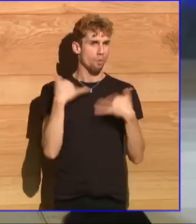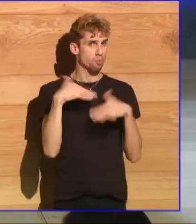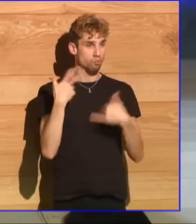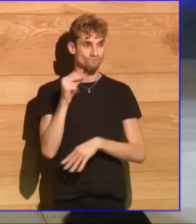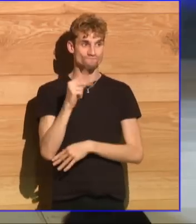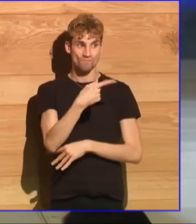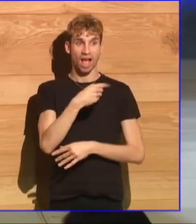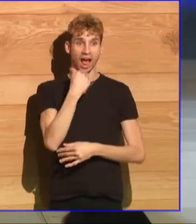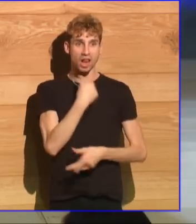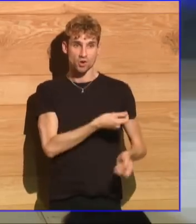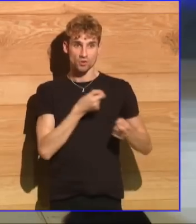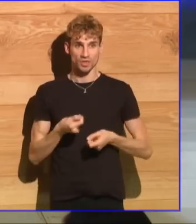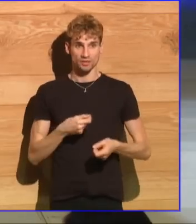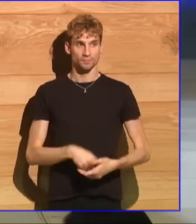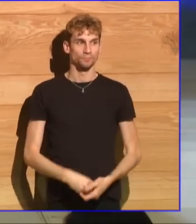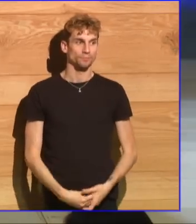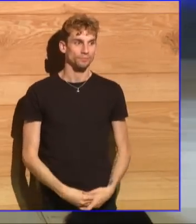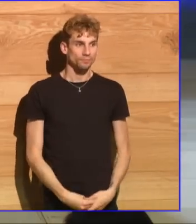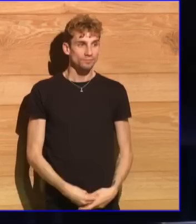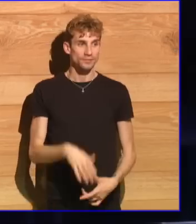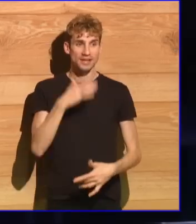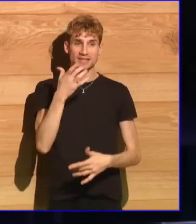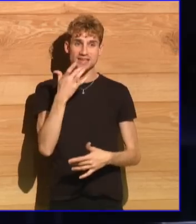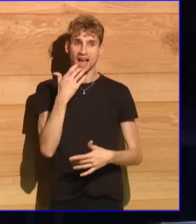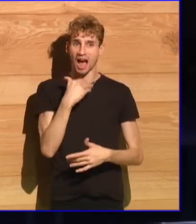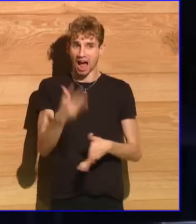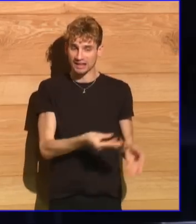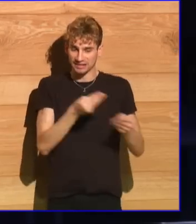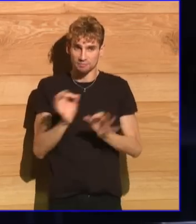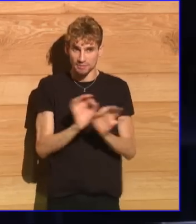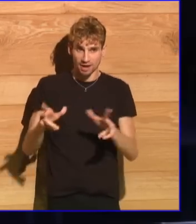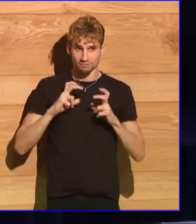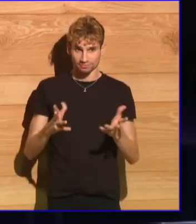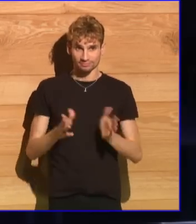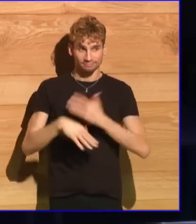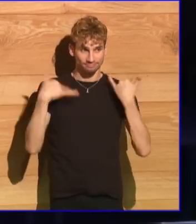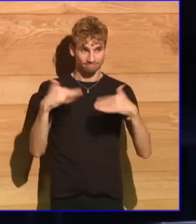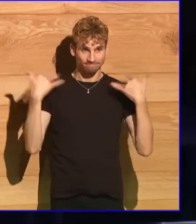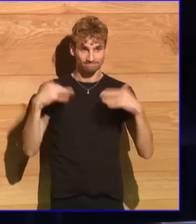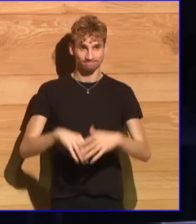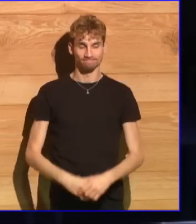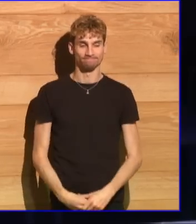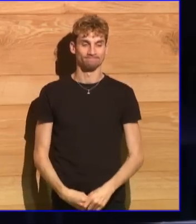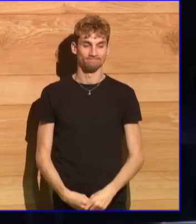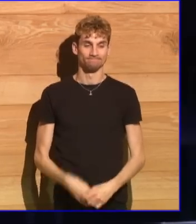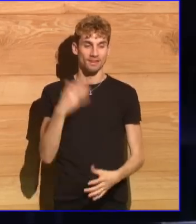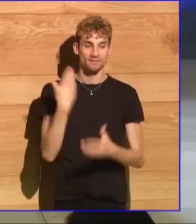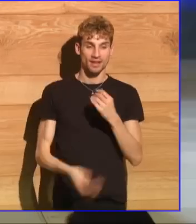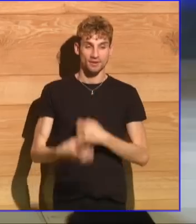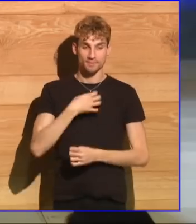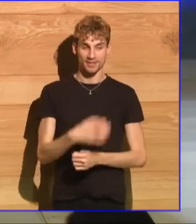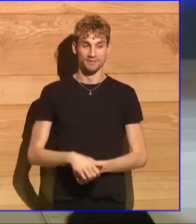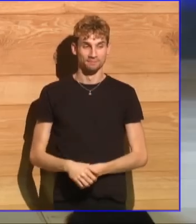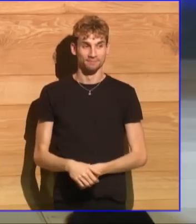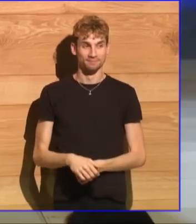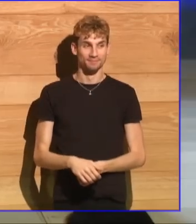traído algo. Cuando trae un chiste preparado. Cuando trae un chiste preparado, nada puede fallar. Es que, una bolsa es que